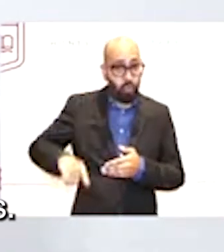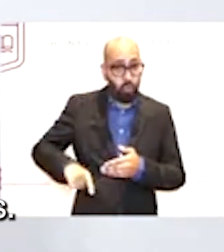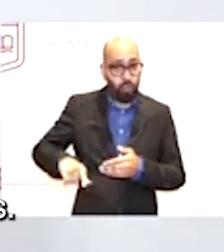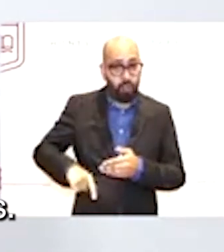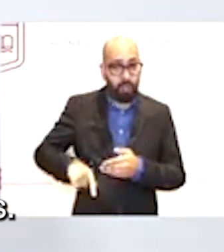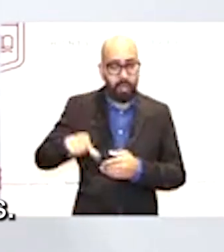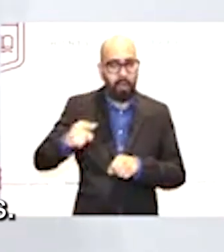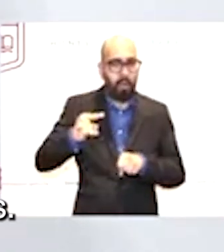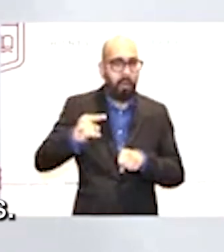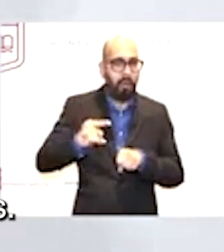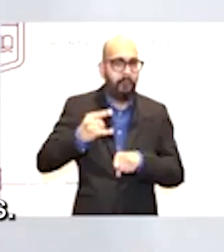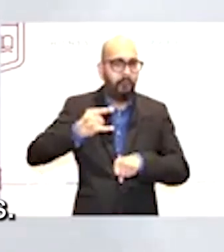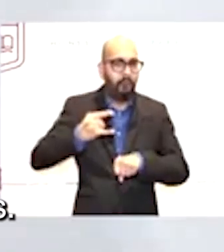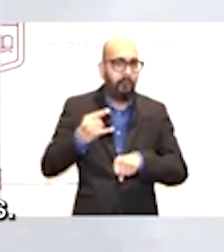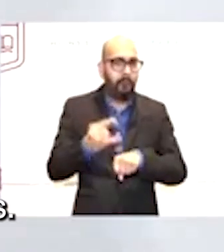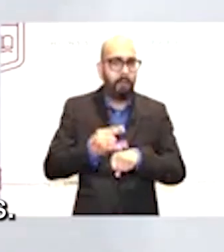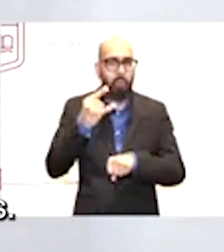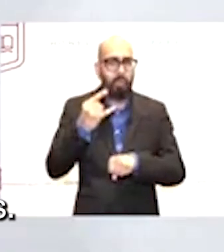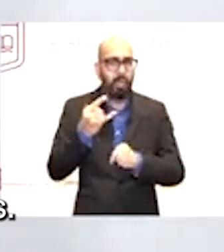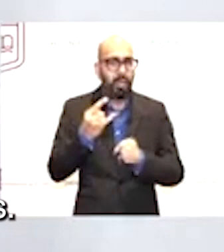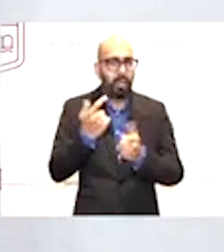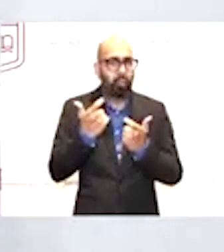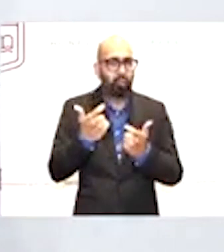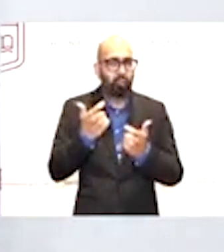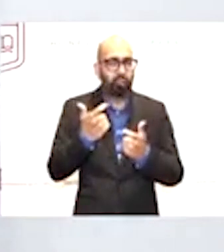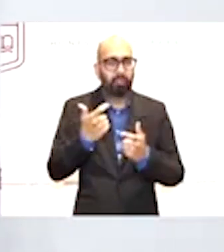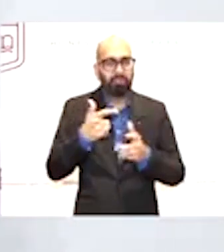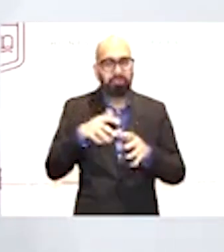fraude en base a arrendamientos.